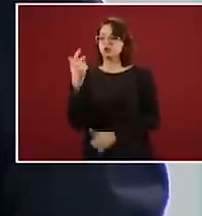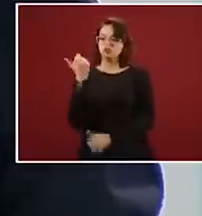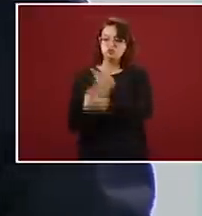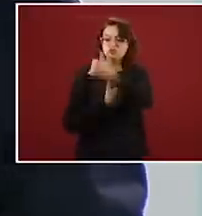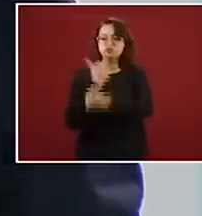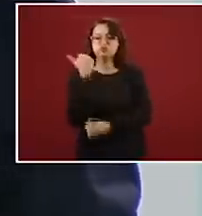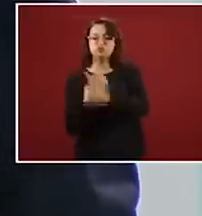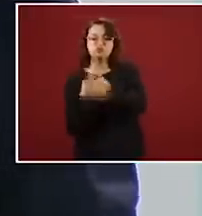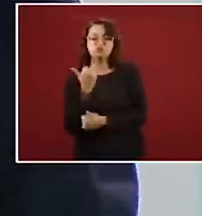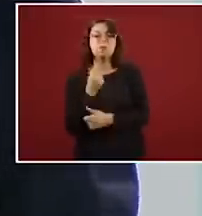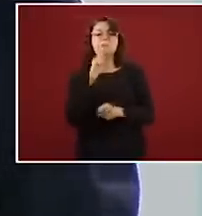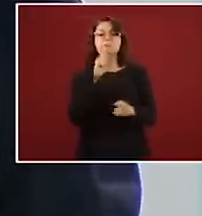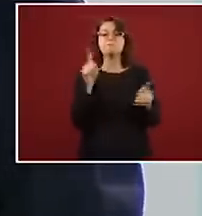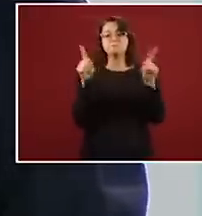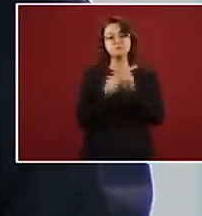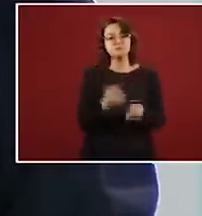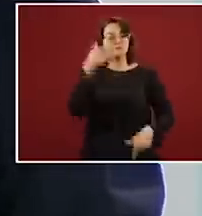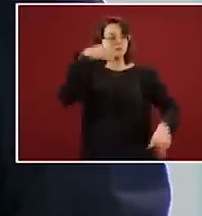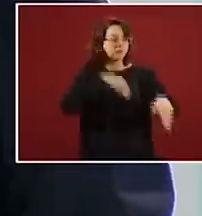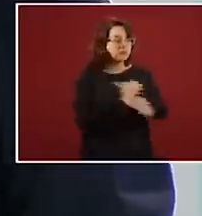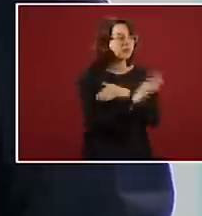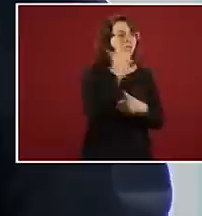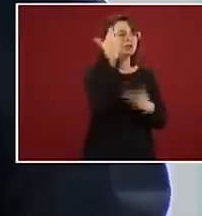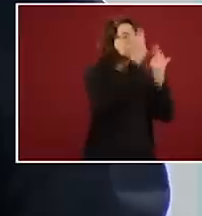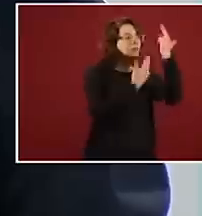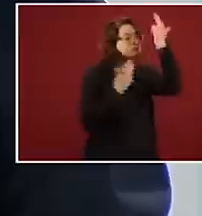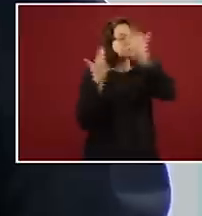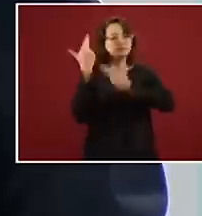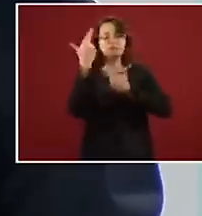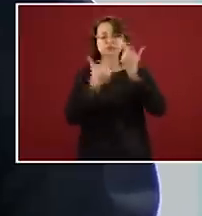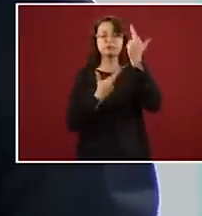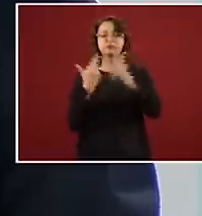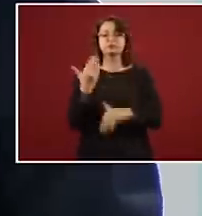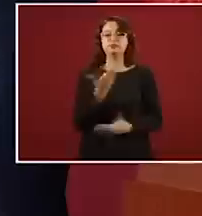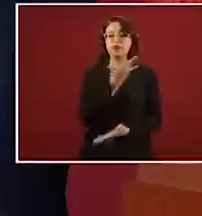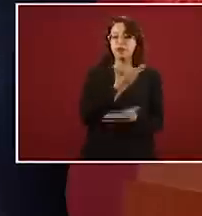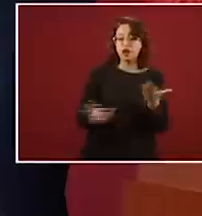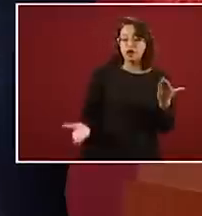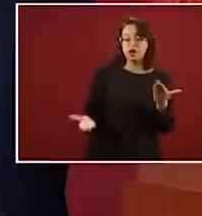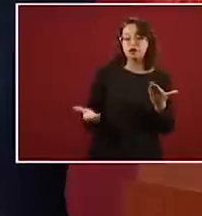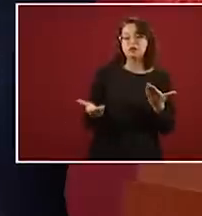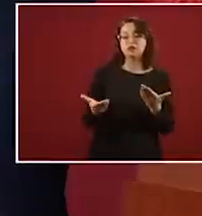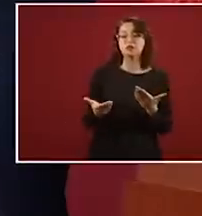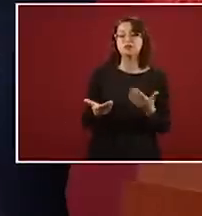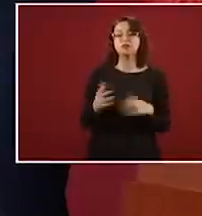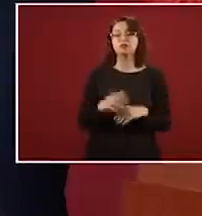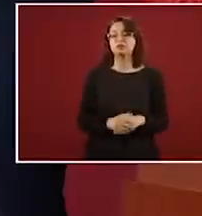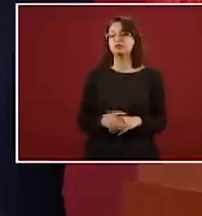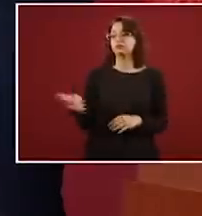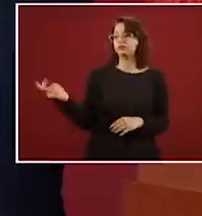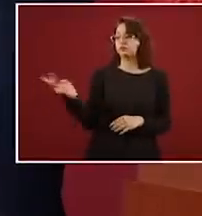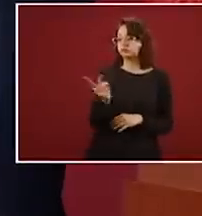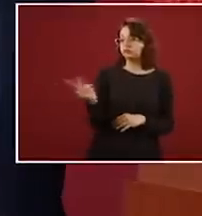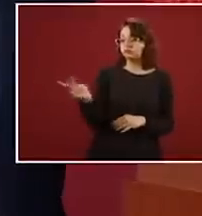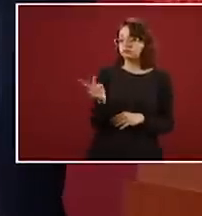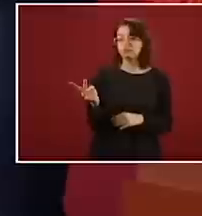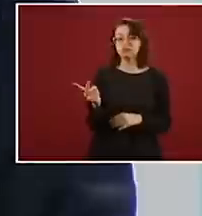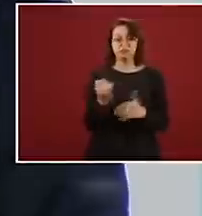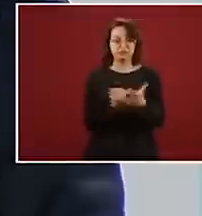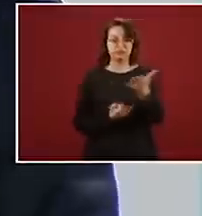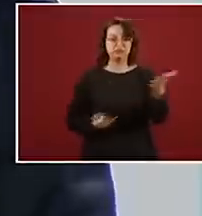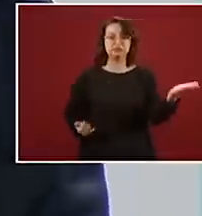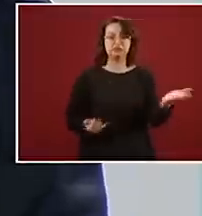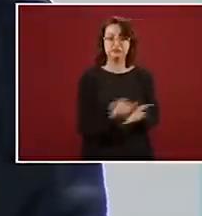realizaron jornadas de inspección y valoración. Hasta el momento, sin embargo, Ninguna de las posturas ha prosperado en